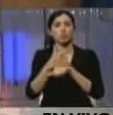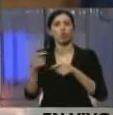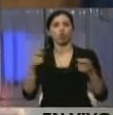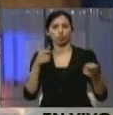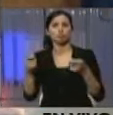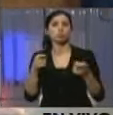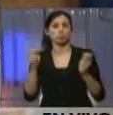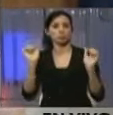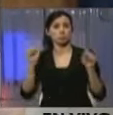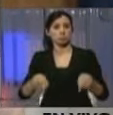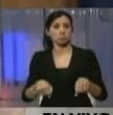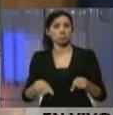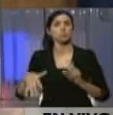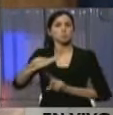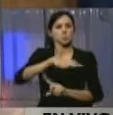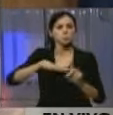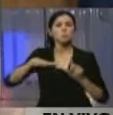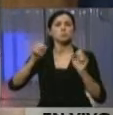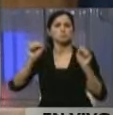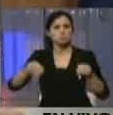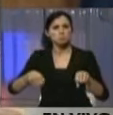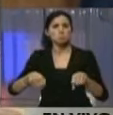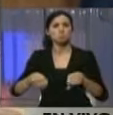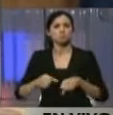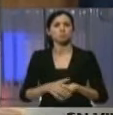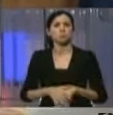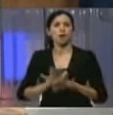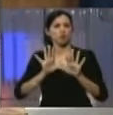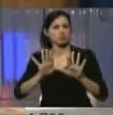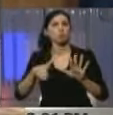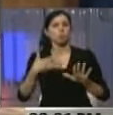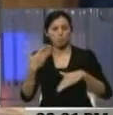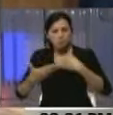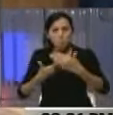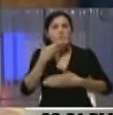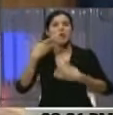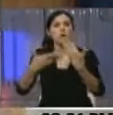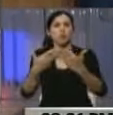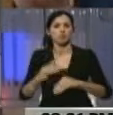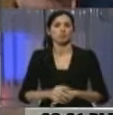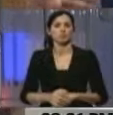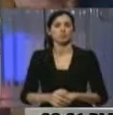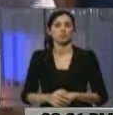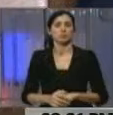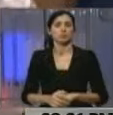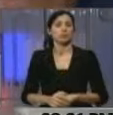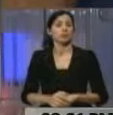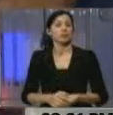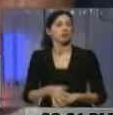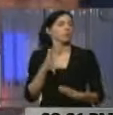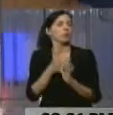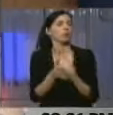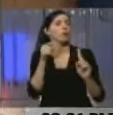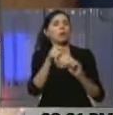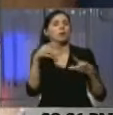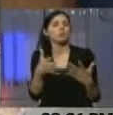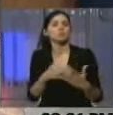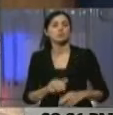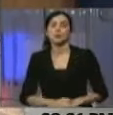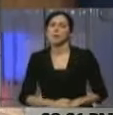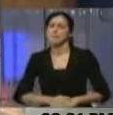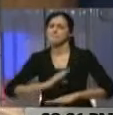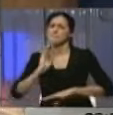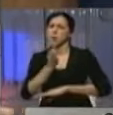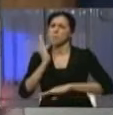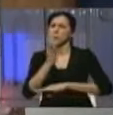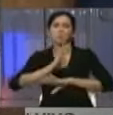controlando las situaciones y que por esa vía es que podemos salir adelante. La tarea es partirle el espinazo a la guerra